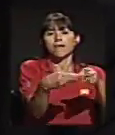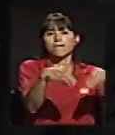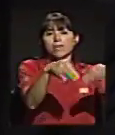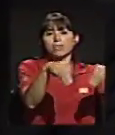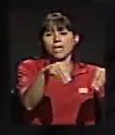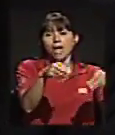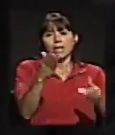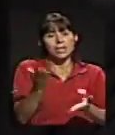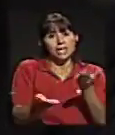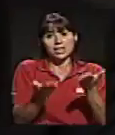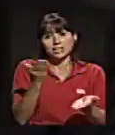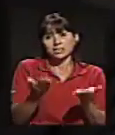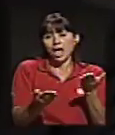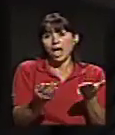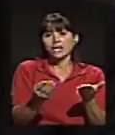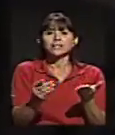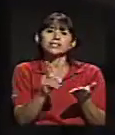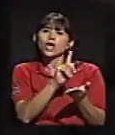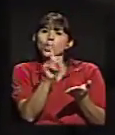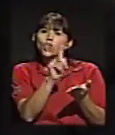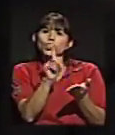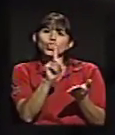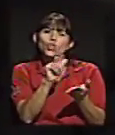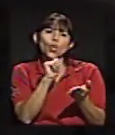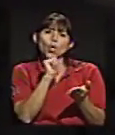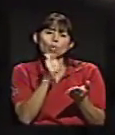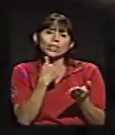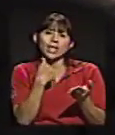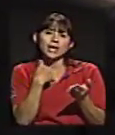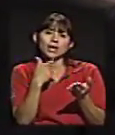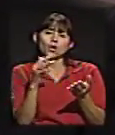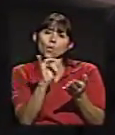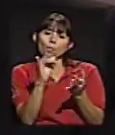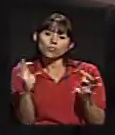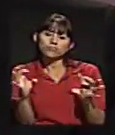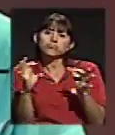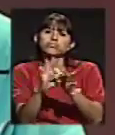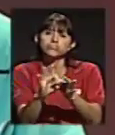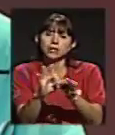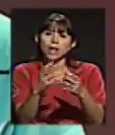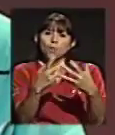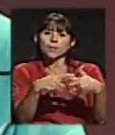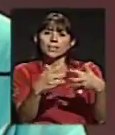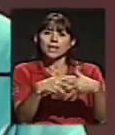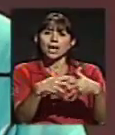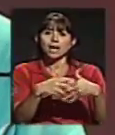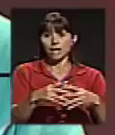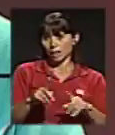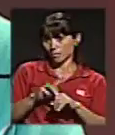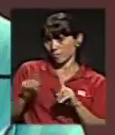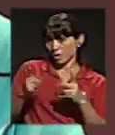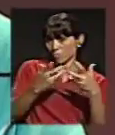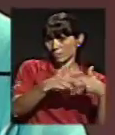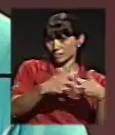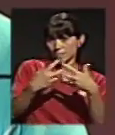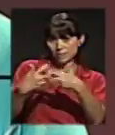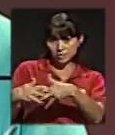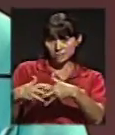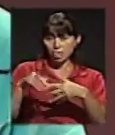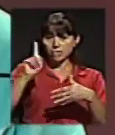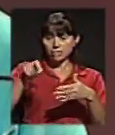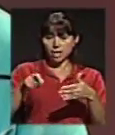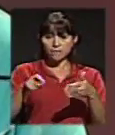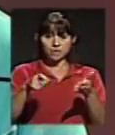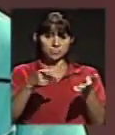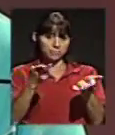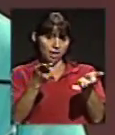en cuanto a los términos y la operación de una compañía. Pero hay que firmar un acuerdo entre las empresas. Para poder hacer